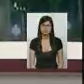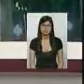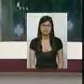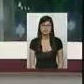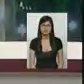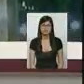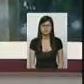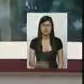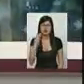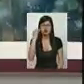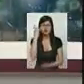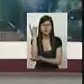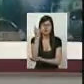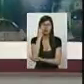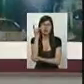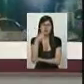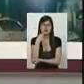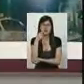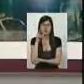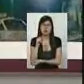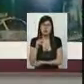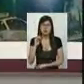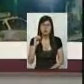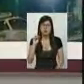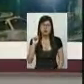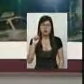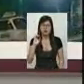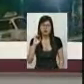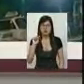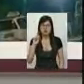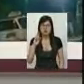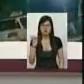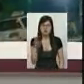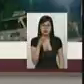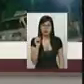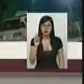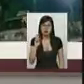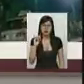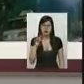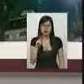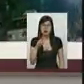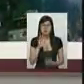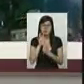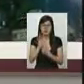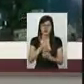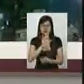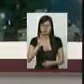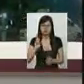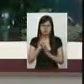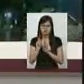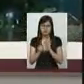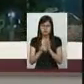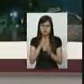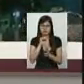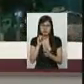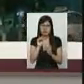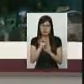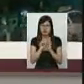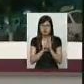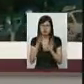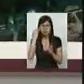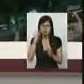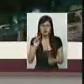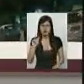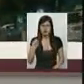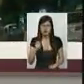candidato por Bolivia dice no. Óscar Ortiz ha presentado a sus diputados y senadores por La Paz. En el MAS